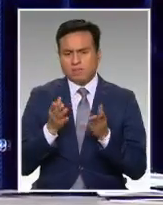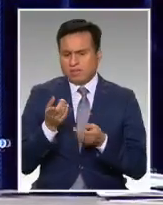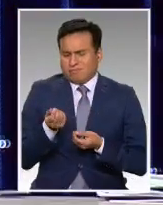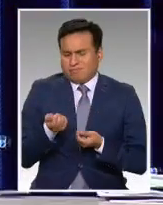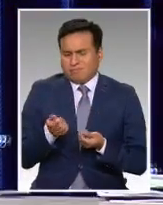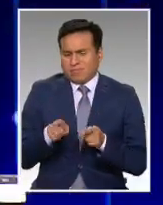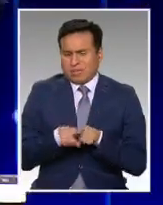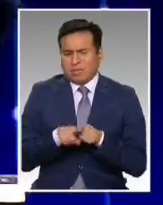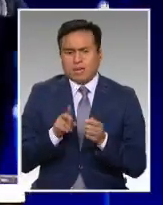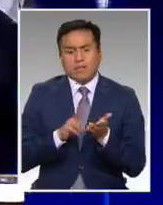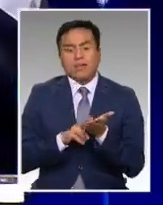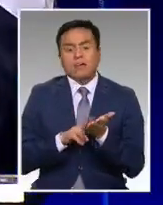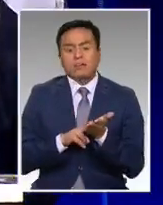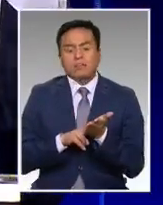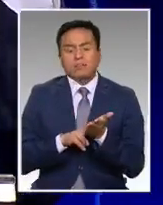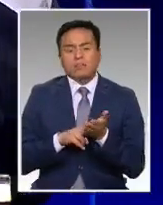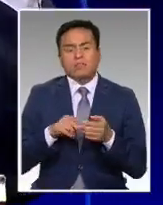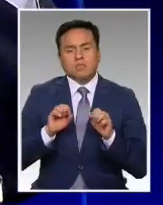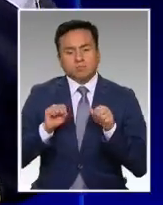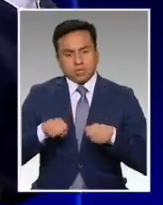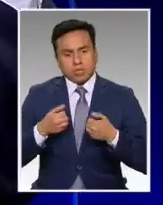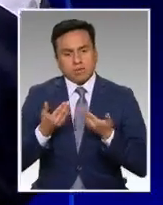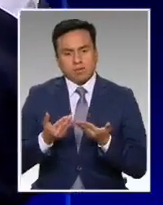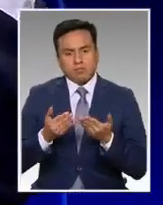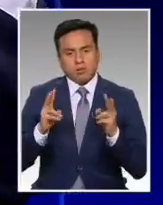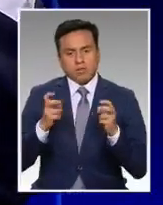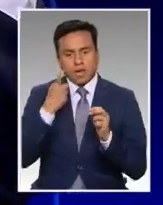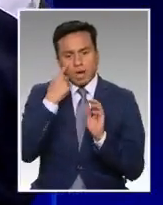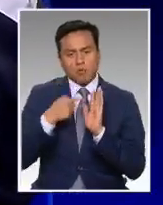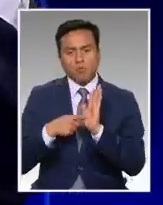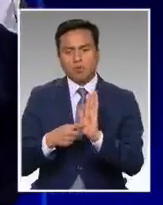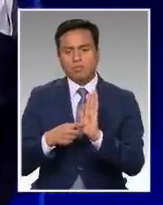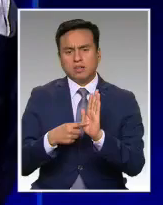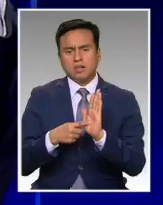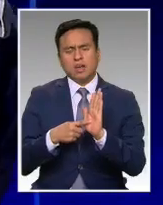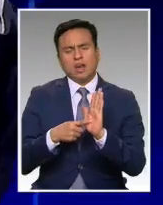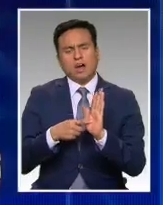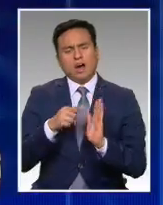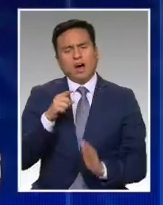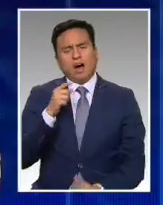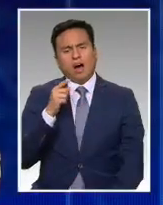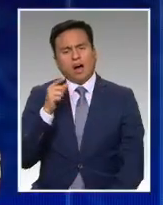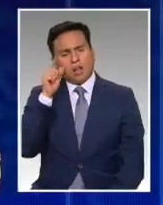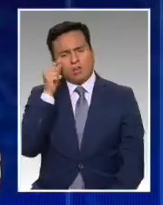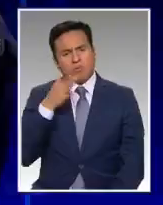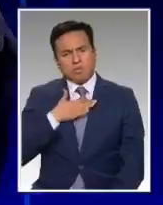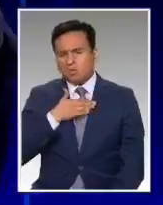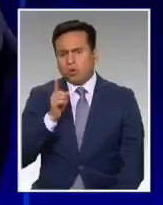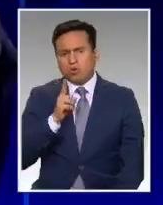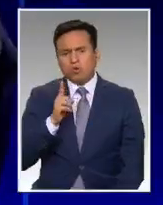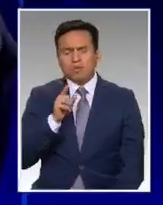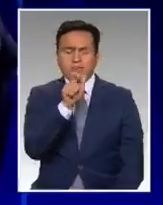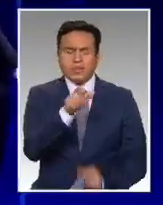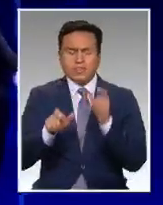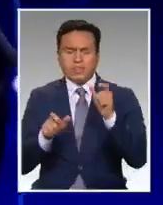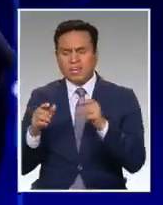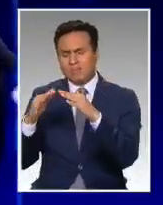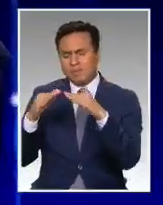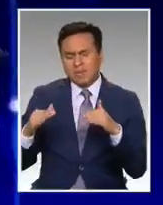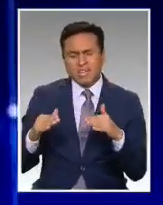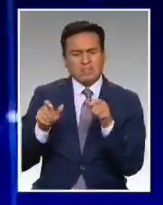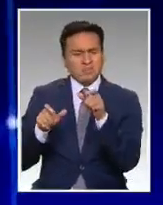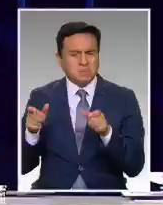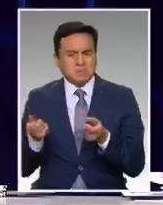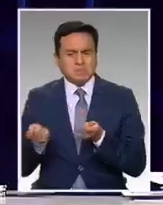así que de la unidad yo sí estoy disponible pero en base a propuestas no se trata de alejandro ni en y se trata de la los campamentos están pidiendo el